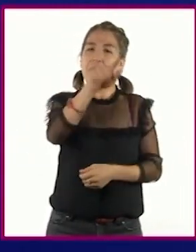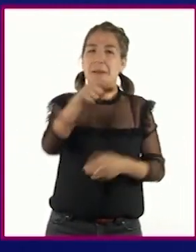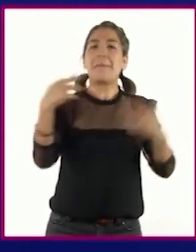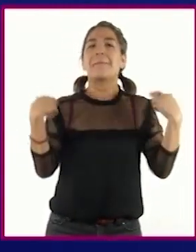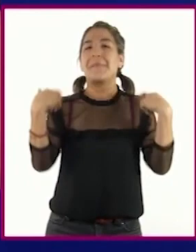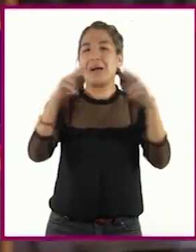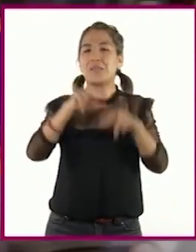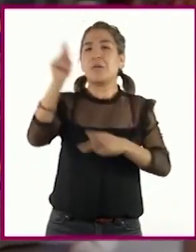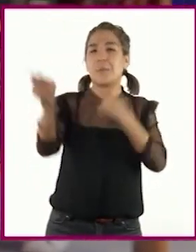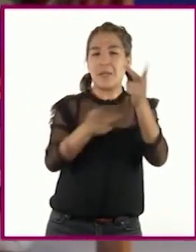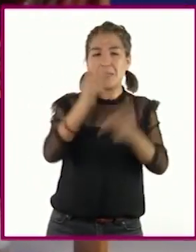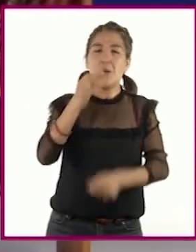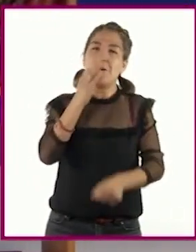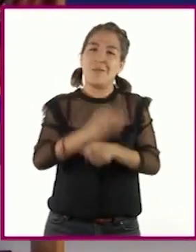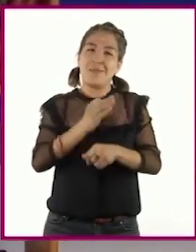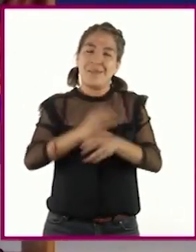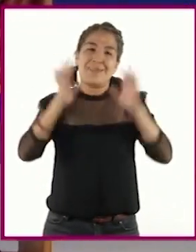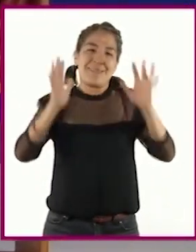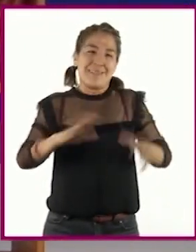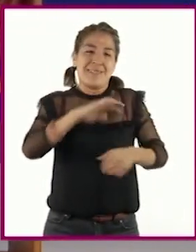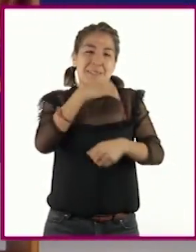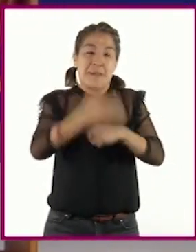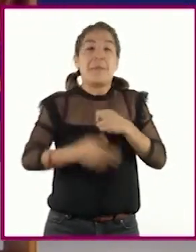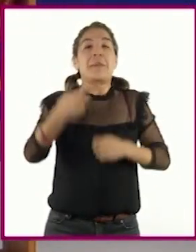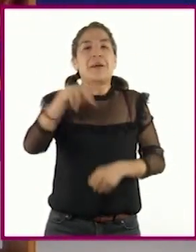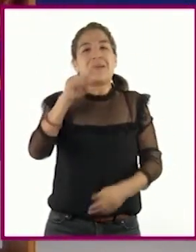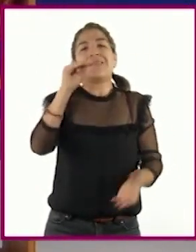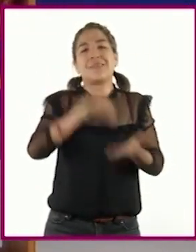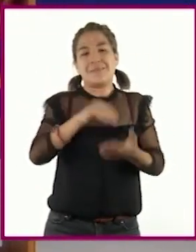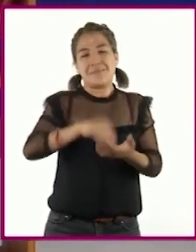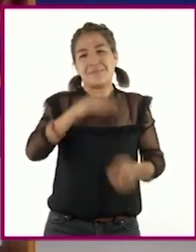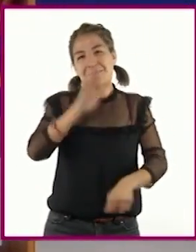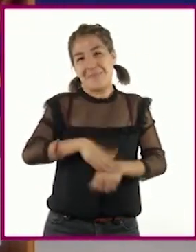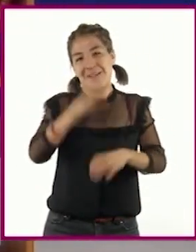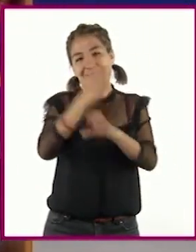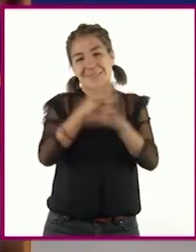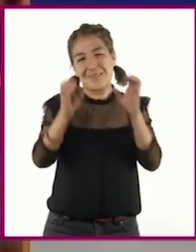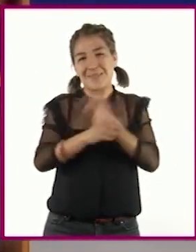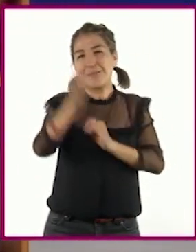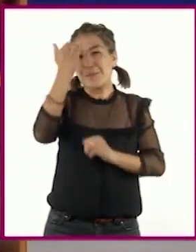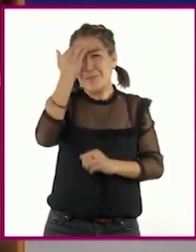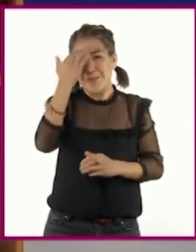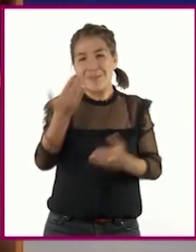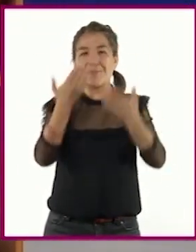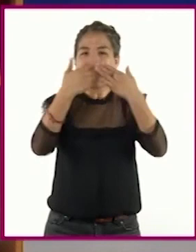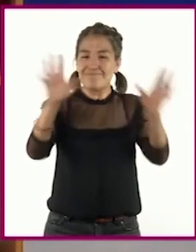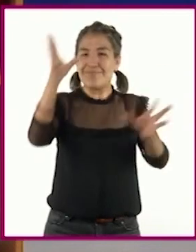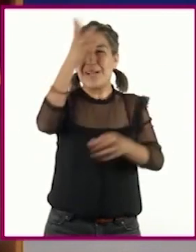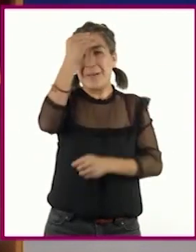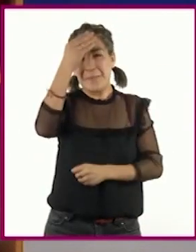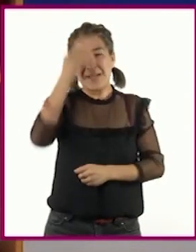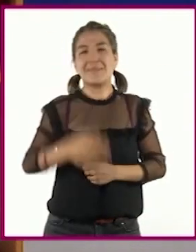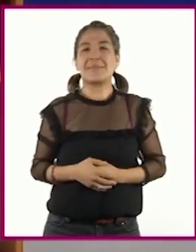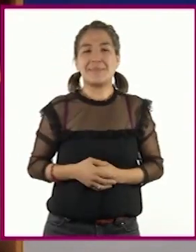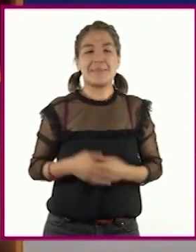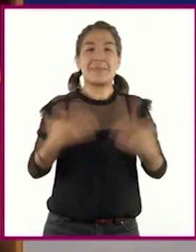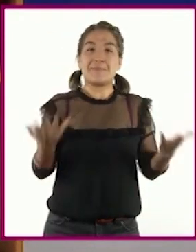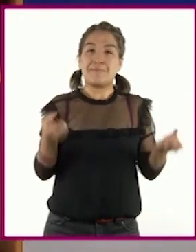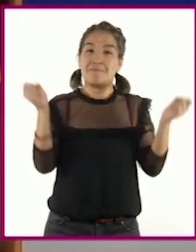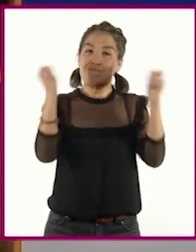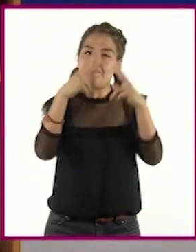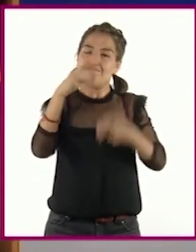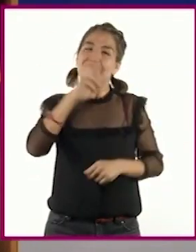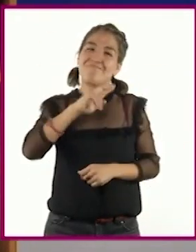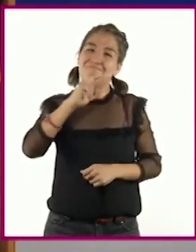y maestros. Hemos concluido, pero aún nos queda mucho por conocer y aprender, así que nos